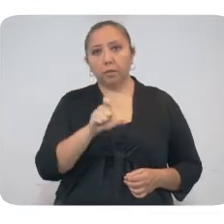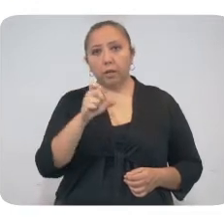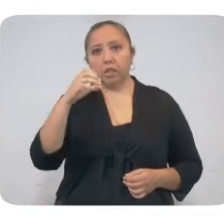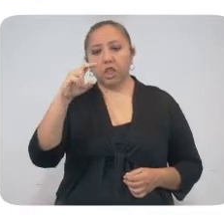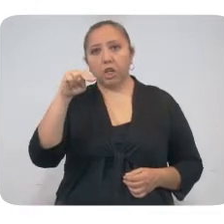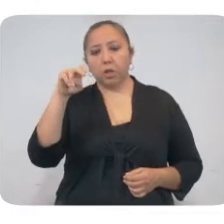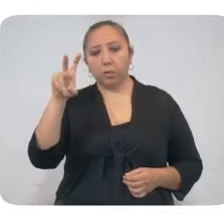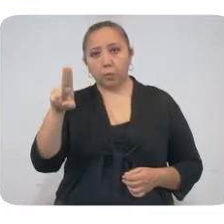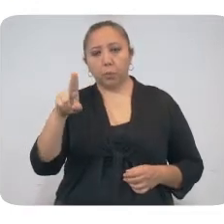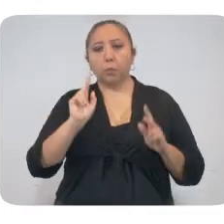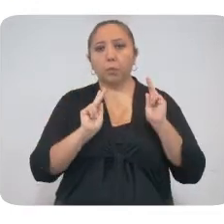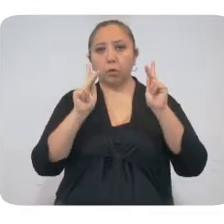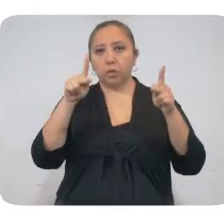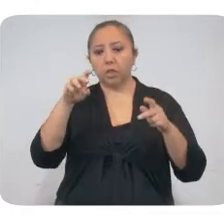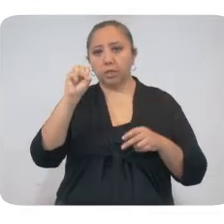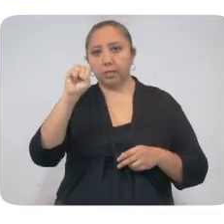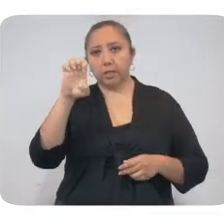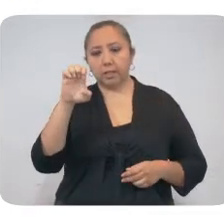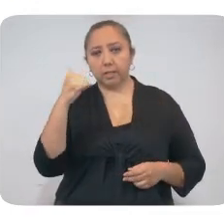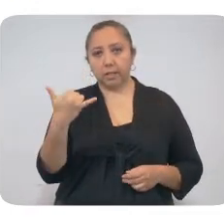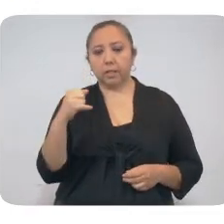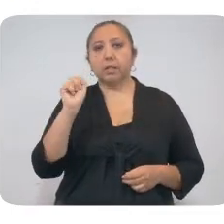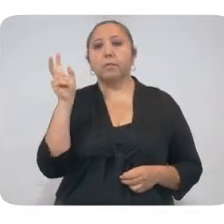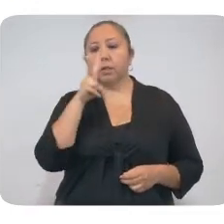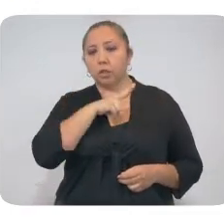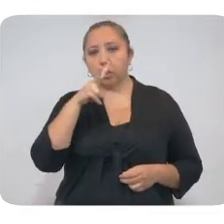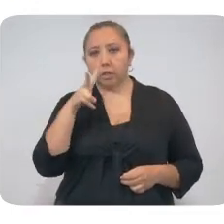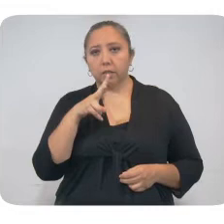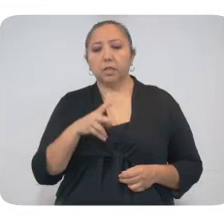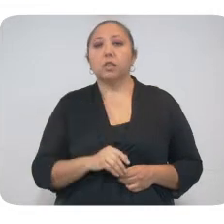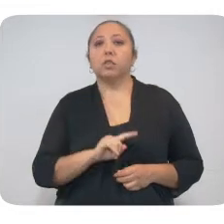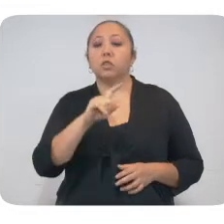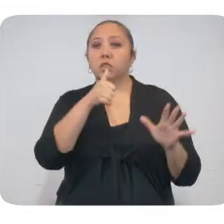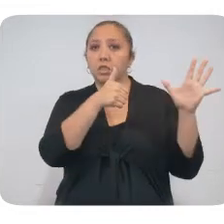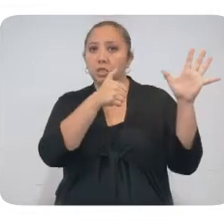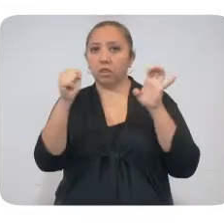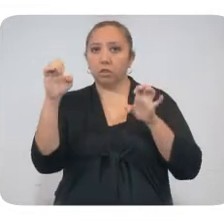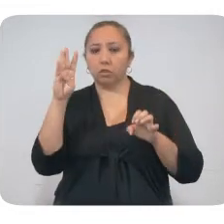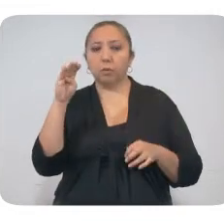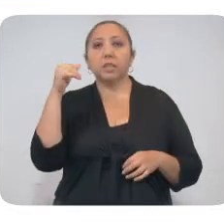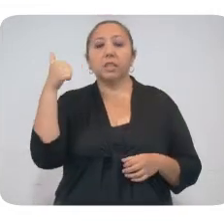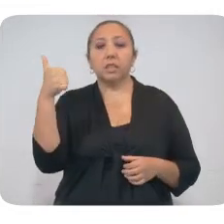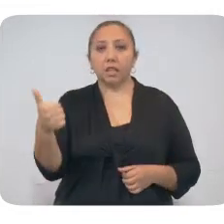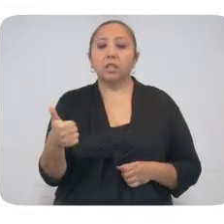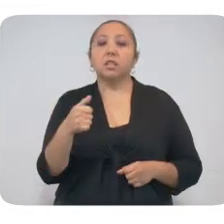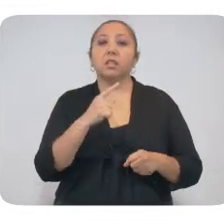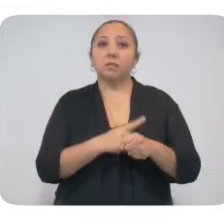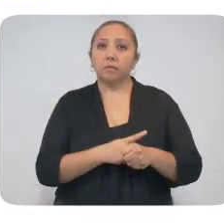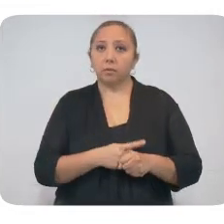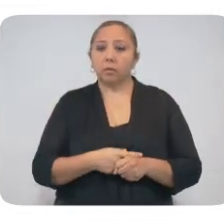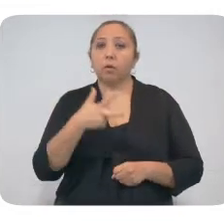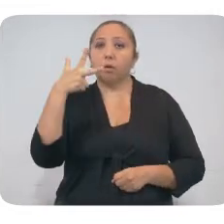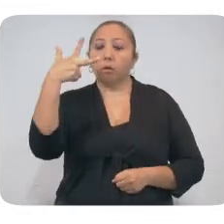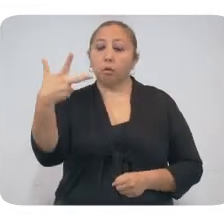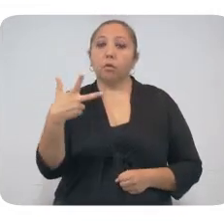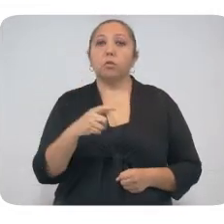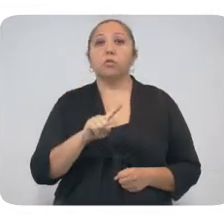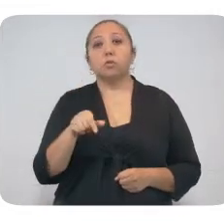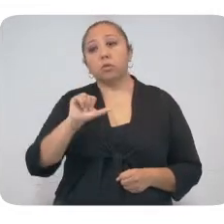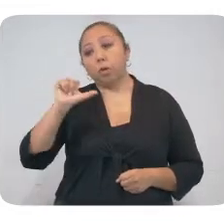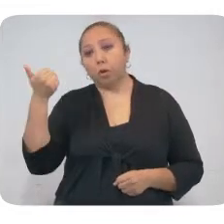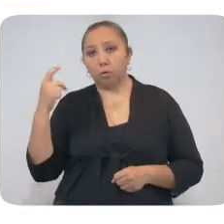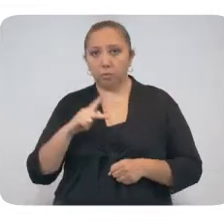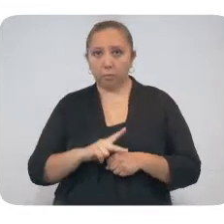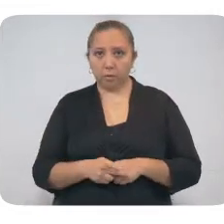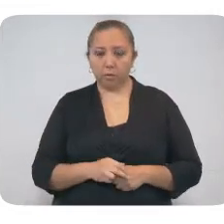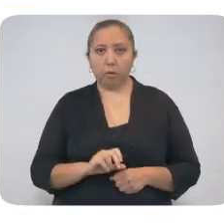Muxupip, Progreso, Sellé y Valladolid. En total ya son 696 casos positivos, 8 de los cuales son de otro